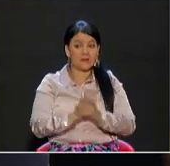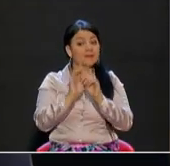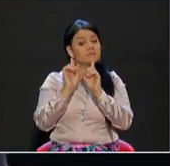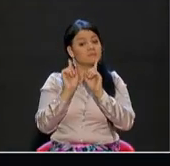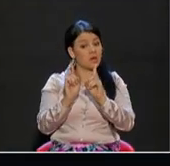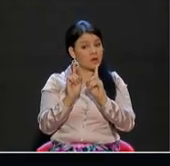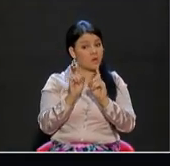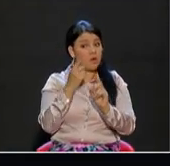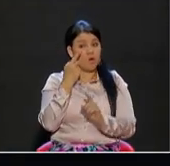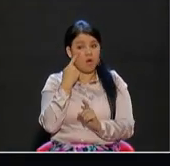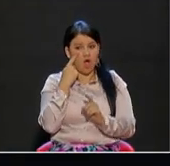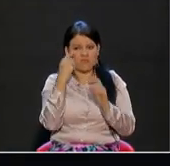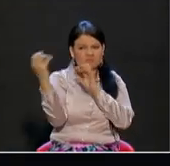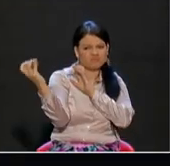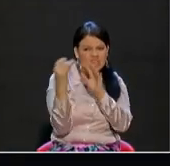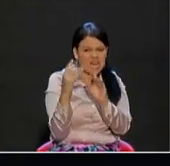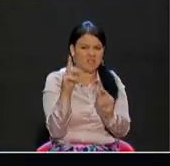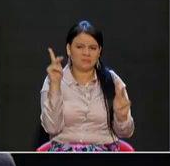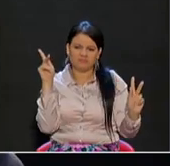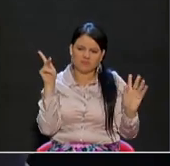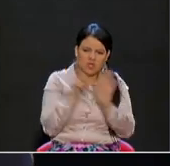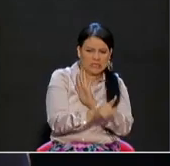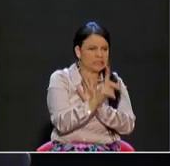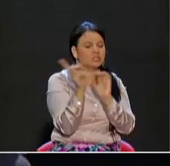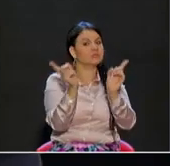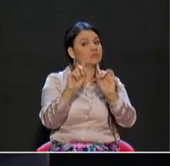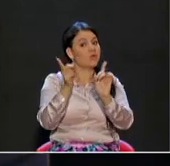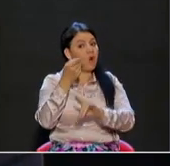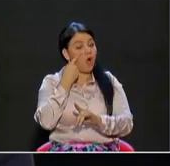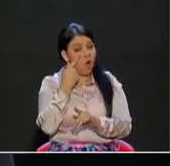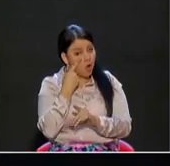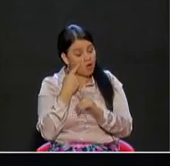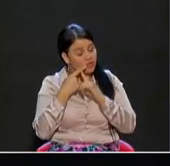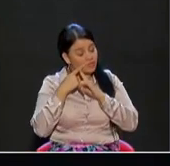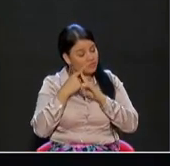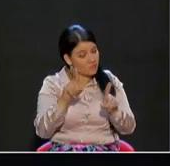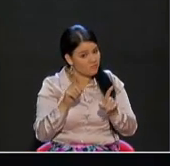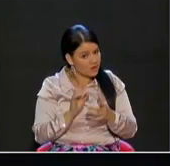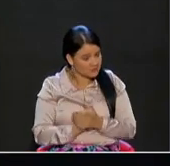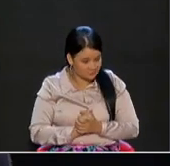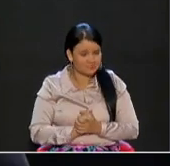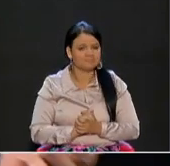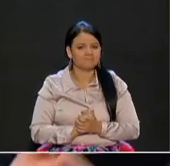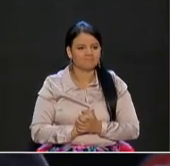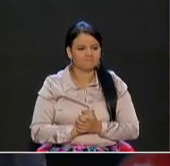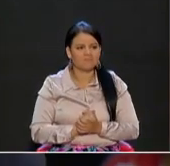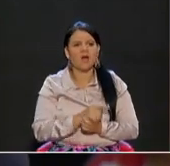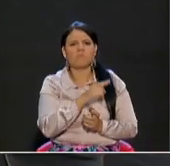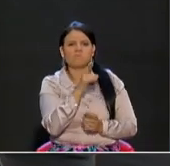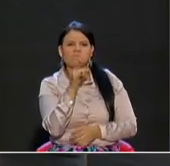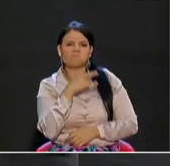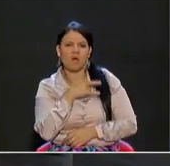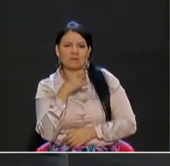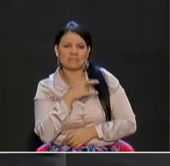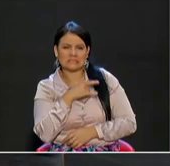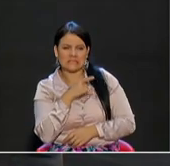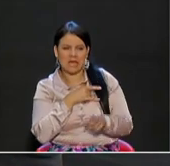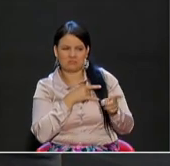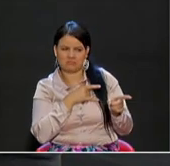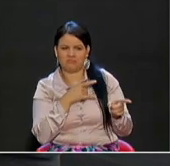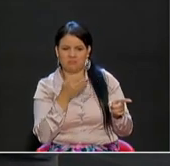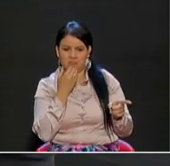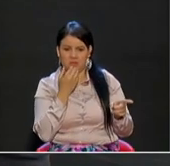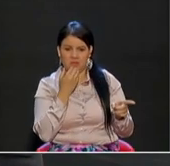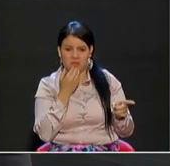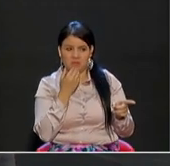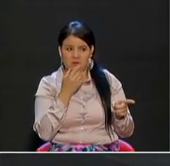la violencia son dos cosas completamente distintas la protesta social y la violencia frente al tema de la universidad es clara la posición no permitiría el ingreso